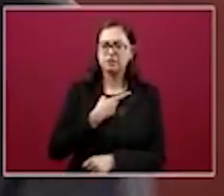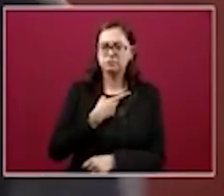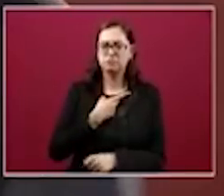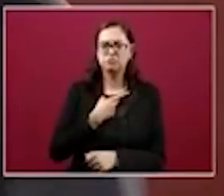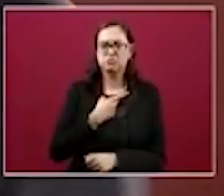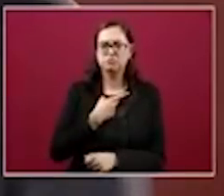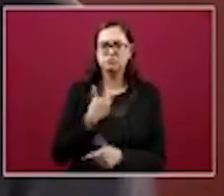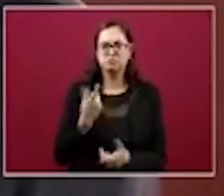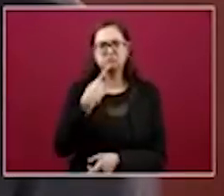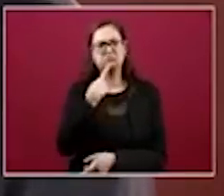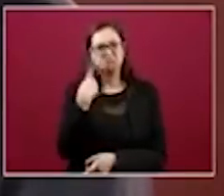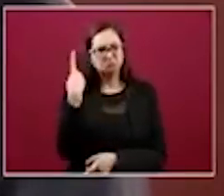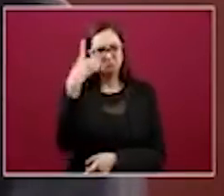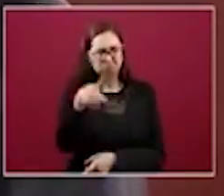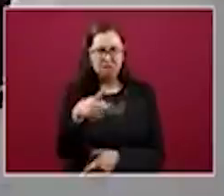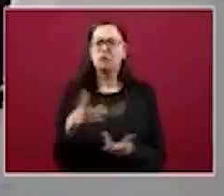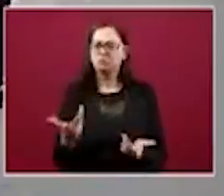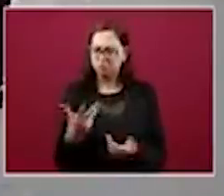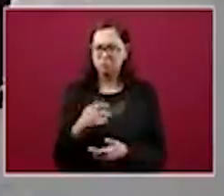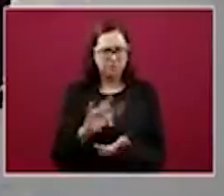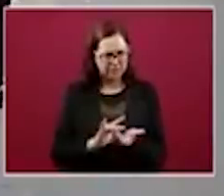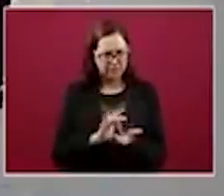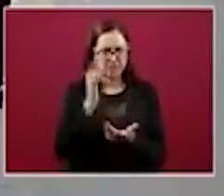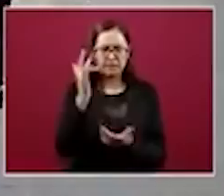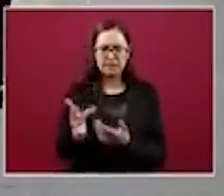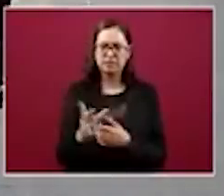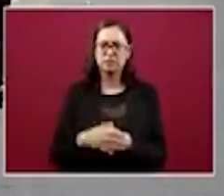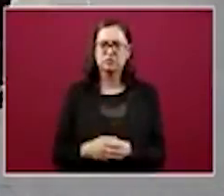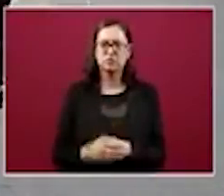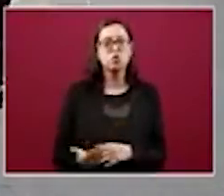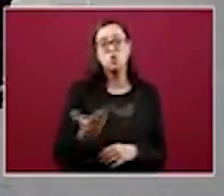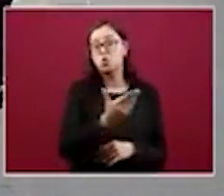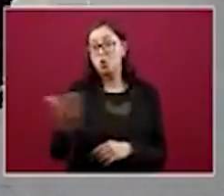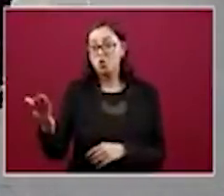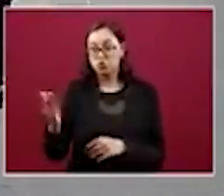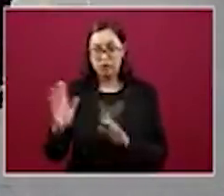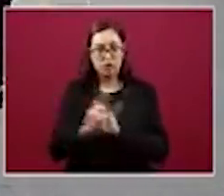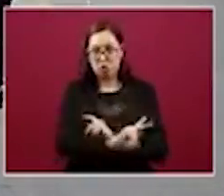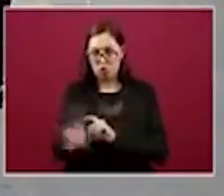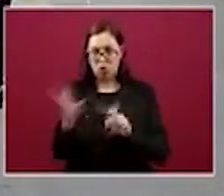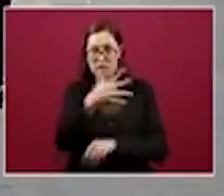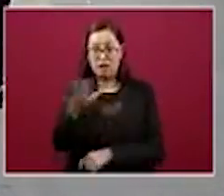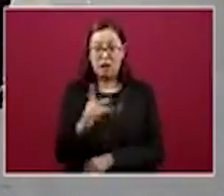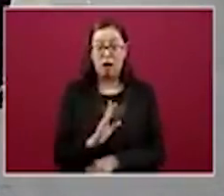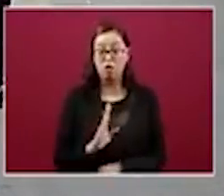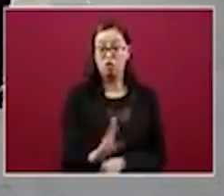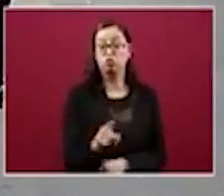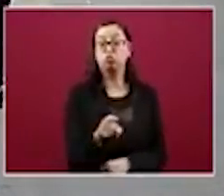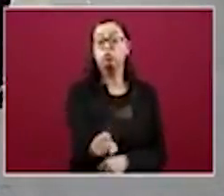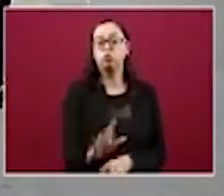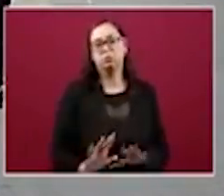están haciendo esta denuncia y les agradecemos mucho, y hablo de ustedes para no personalizar y que no vaya a